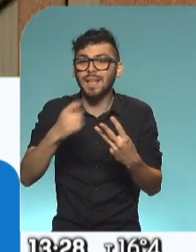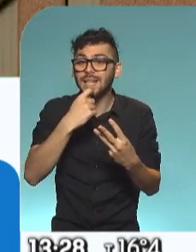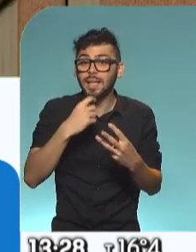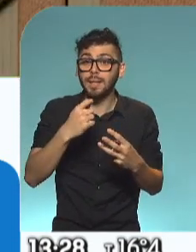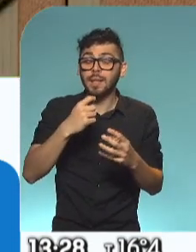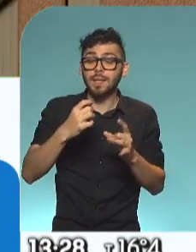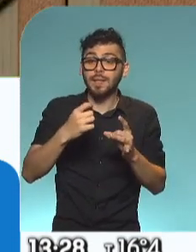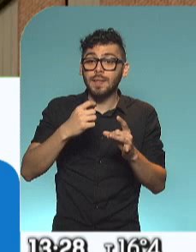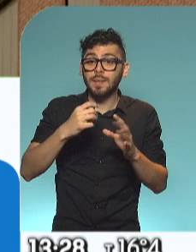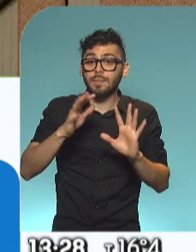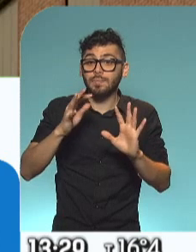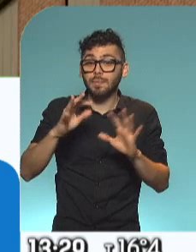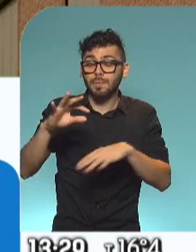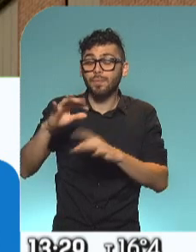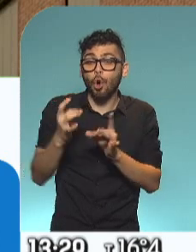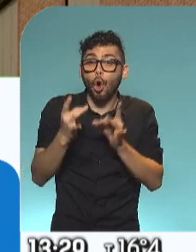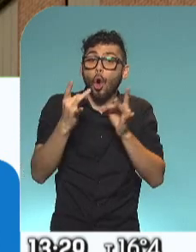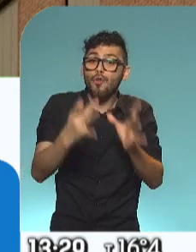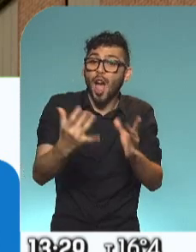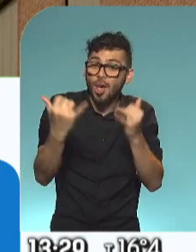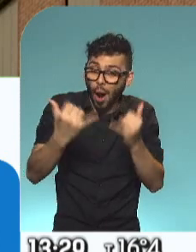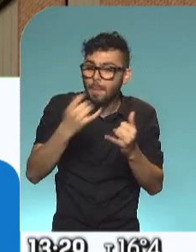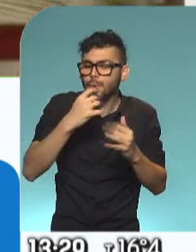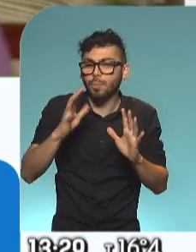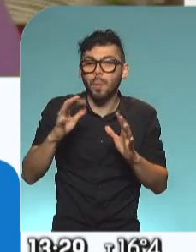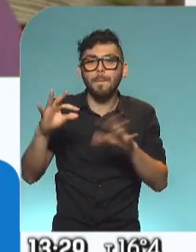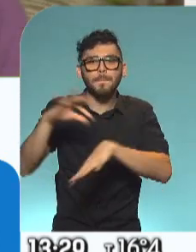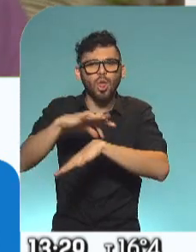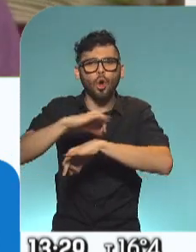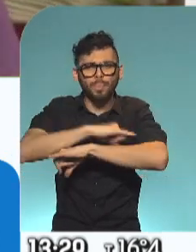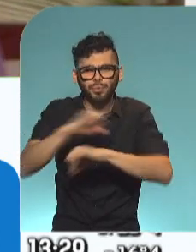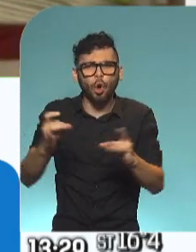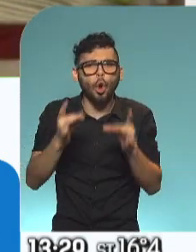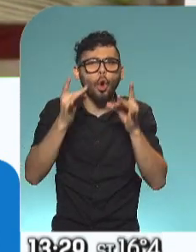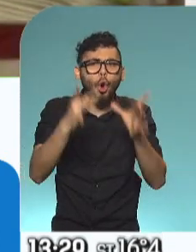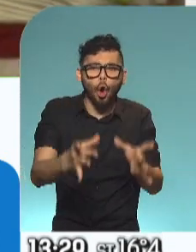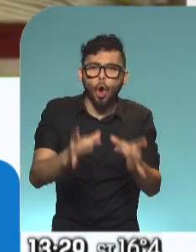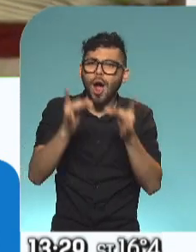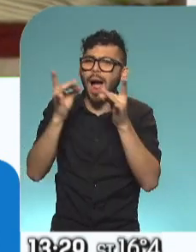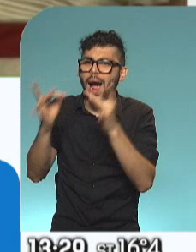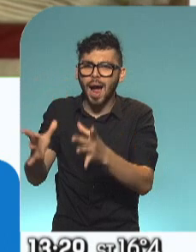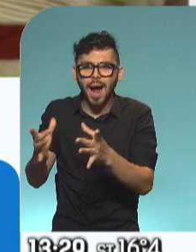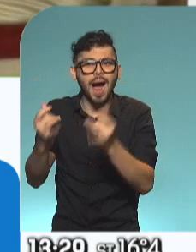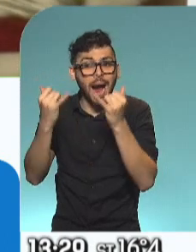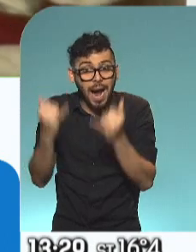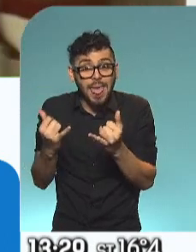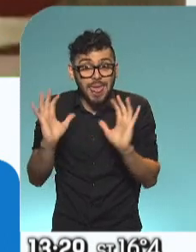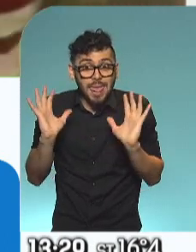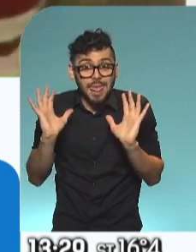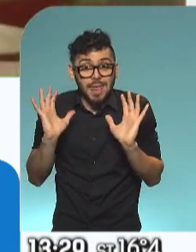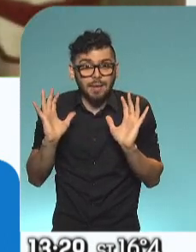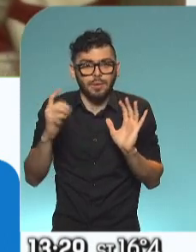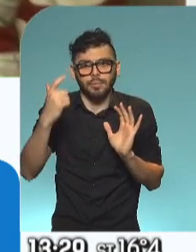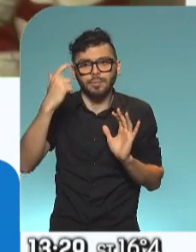la situación médica significa que va a haber contagio, entonces en realidad uno podría pensar que